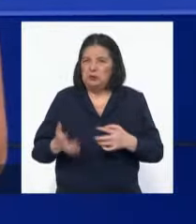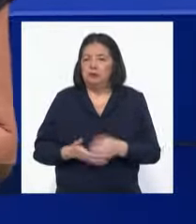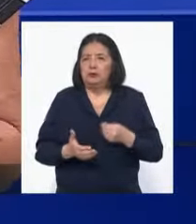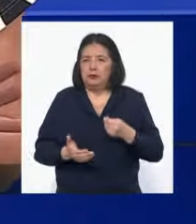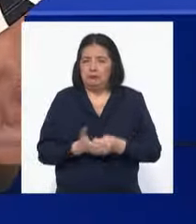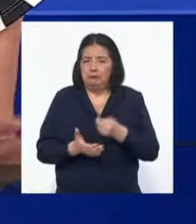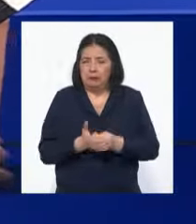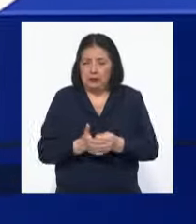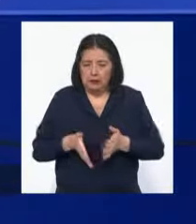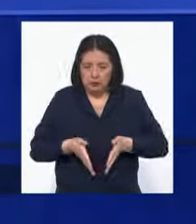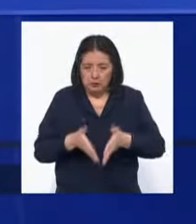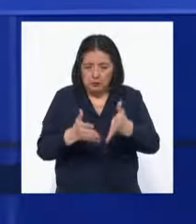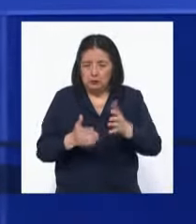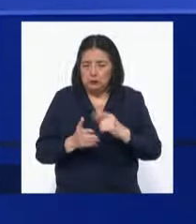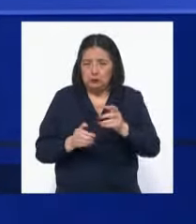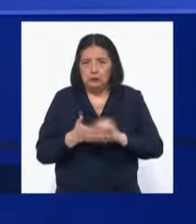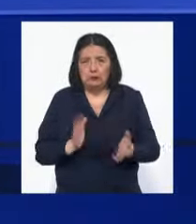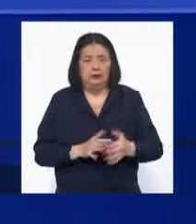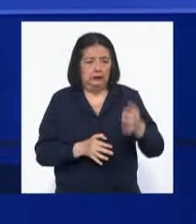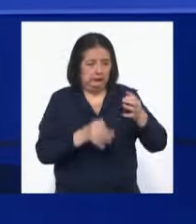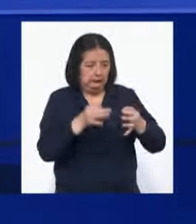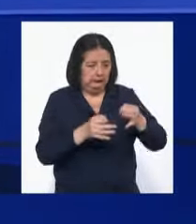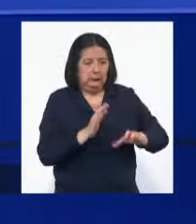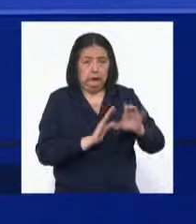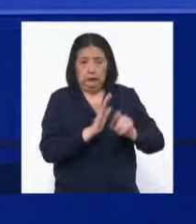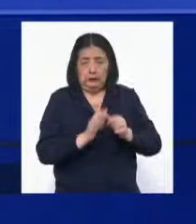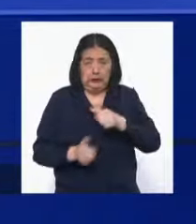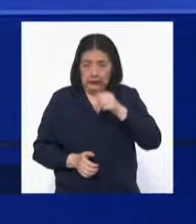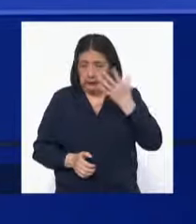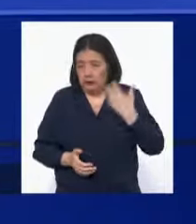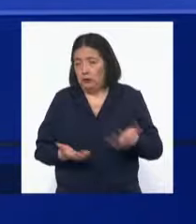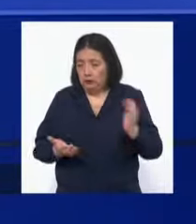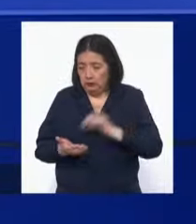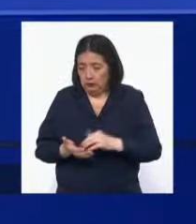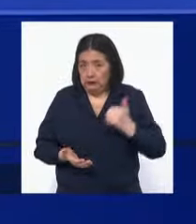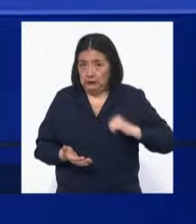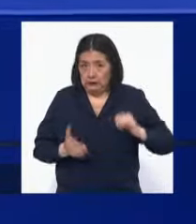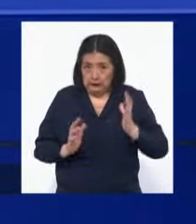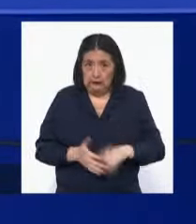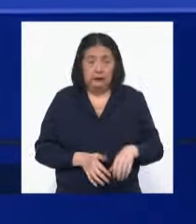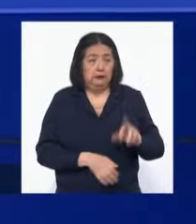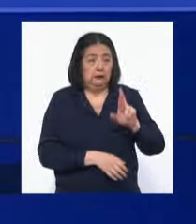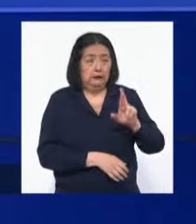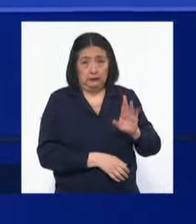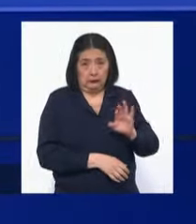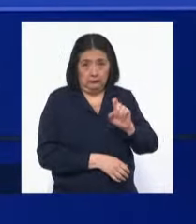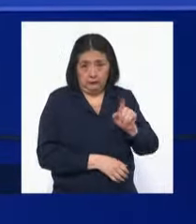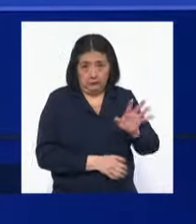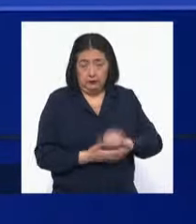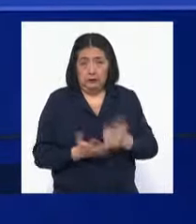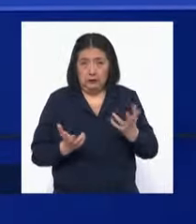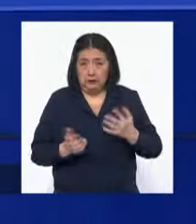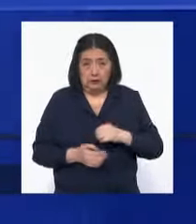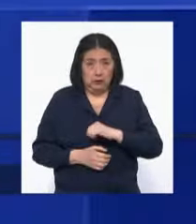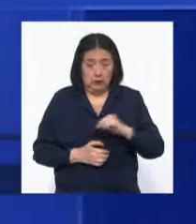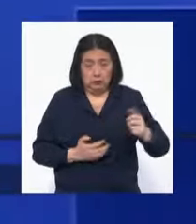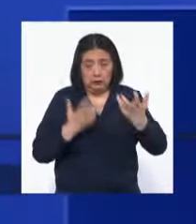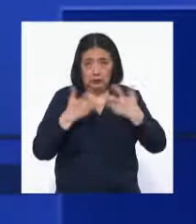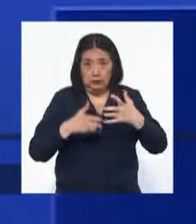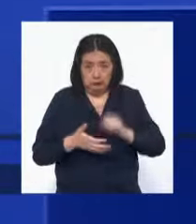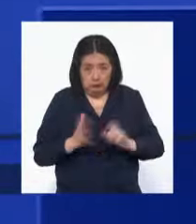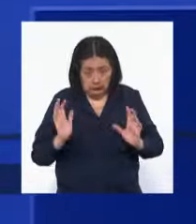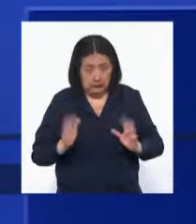Piedra. En audiencia ante el Tribunal Constitucional, que fue ayer, nuevamente el alcalde de Lima, Rafael López Aliaga, la emprendió contra la